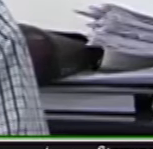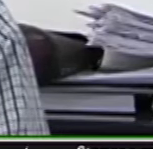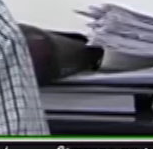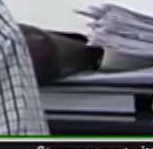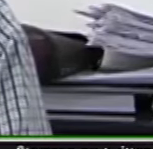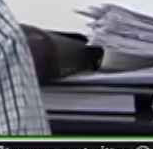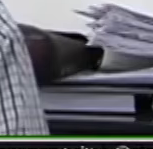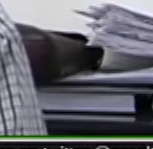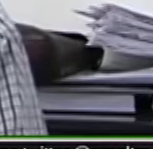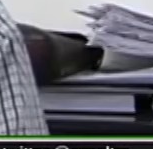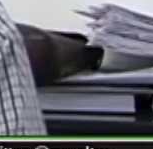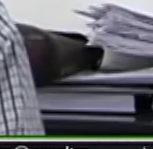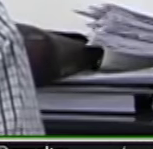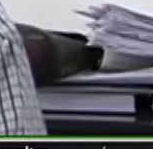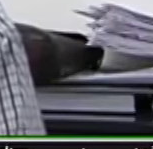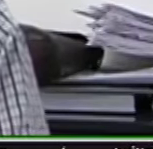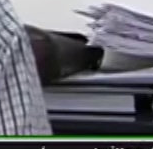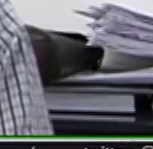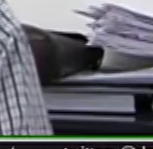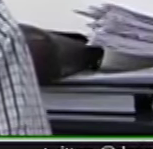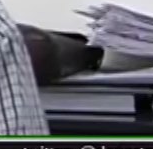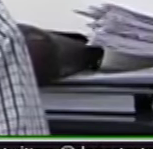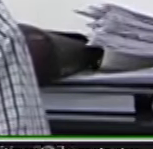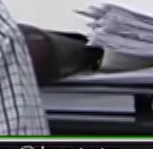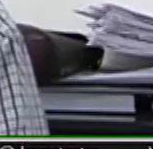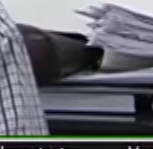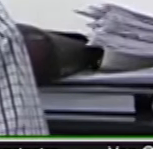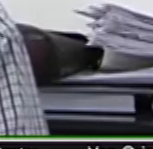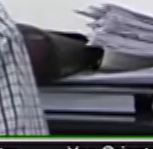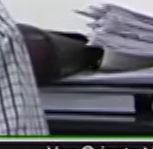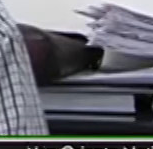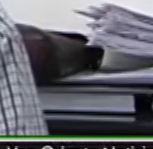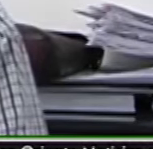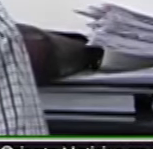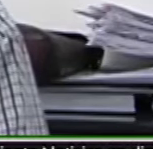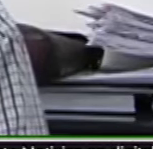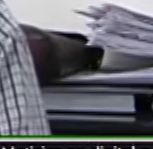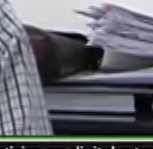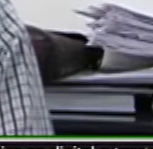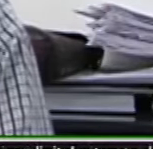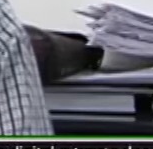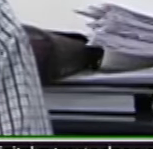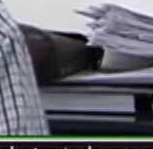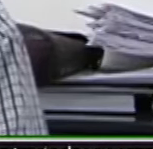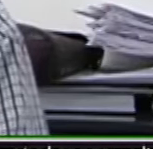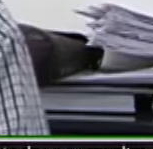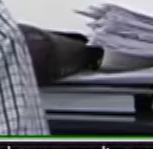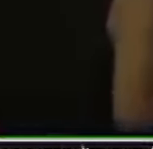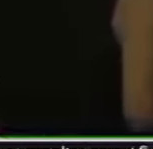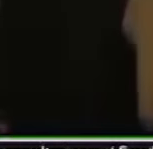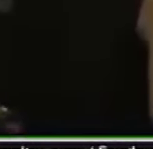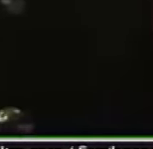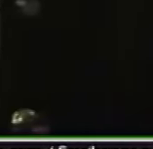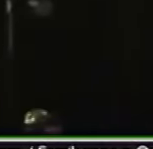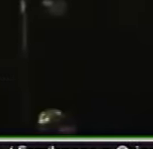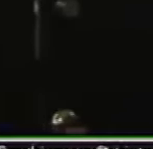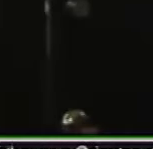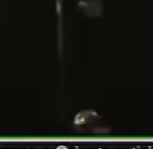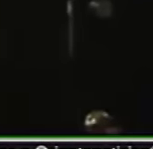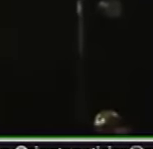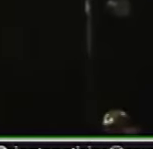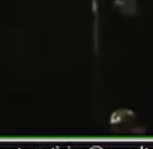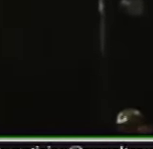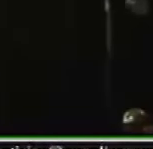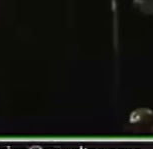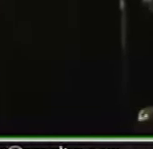convocatoria la próxima convocatoria se hace en el mes de octubre y en ese sentido pues se publica a través de las carteleras